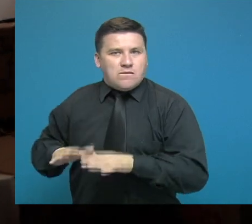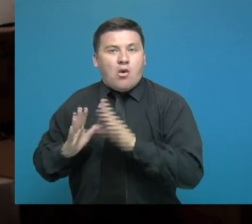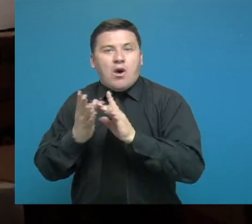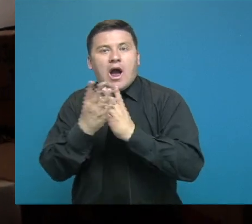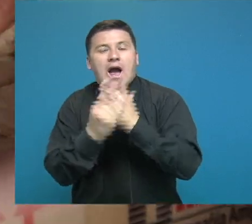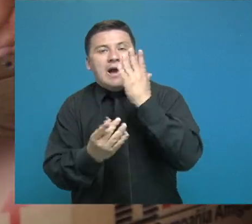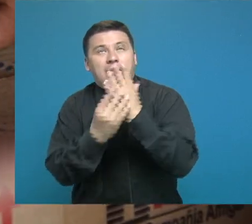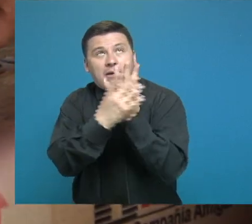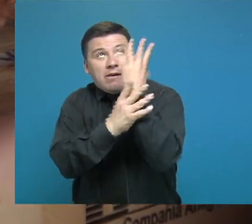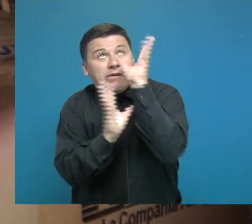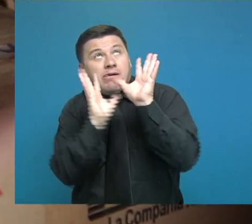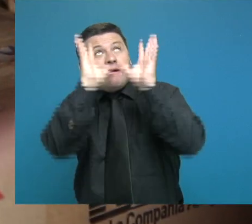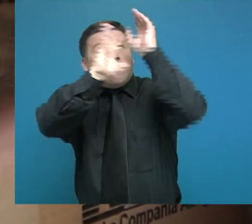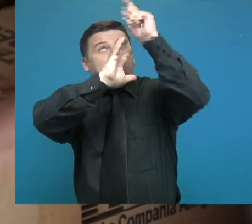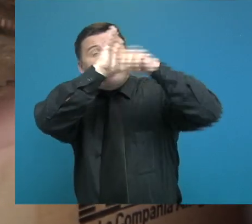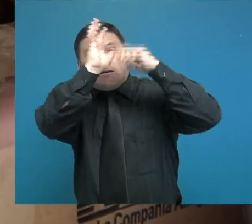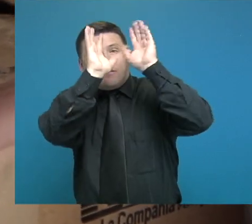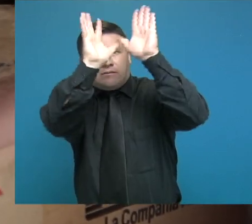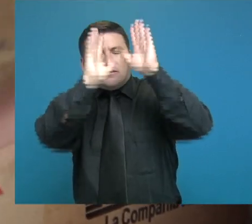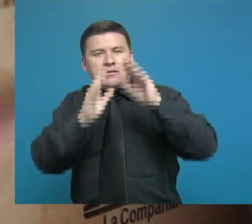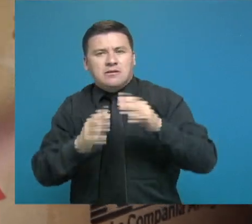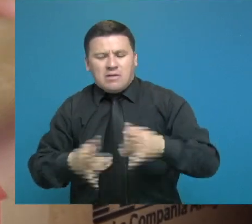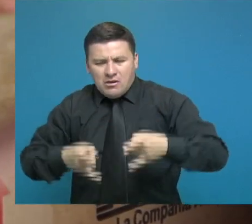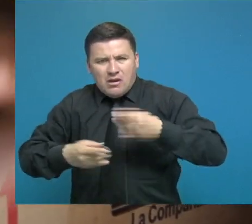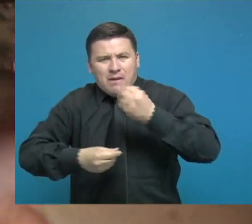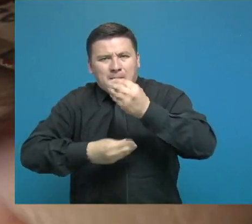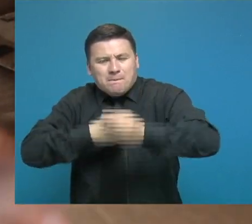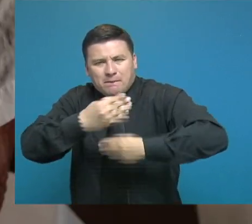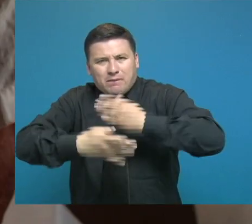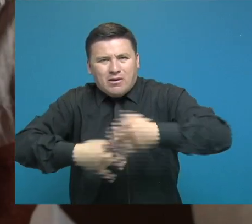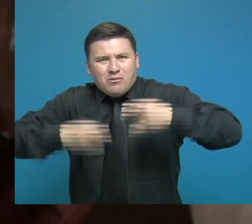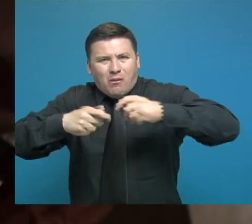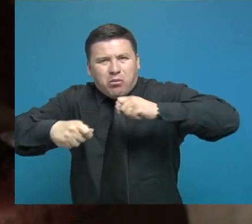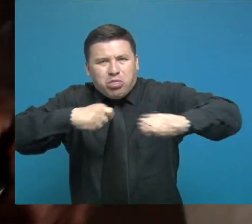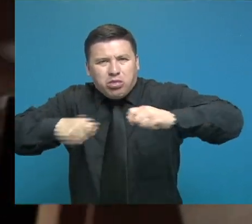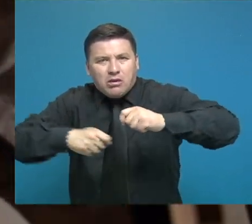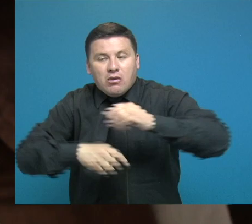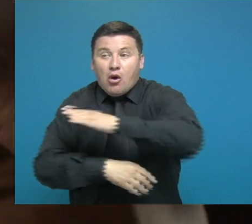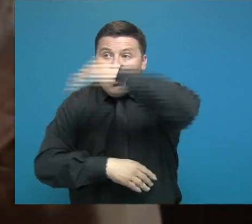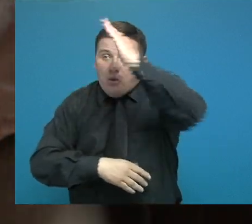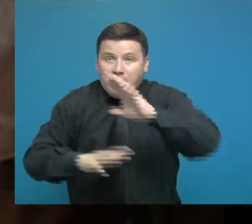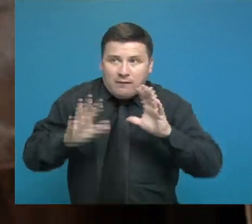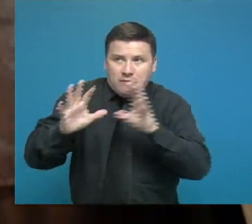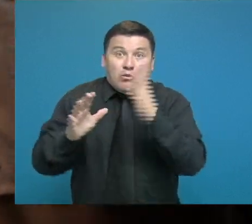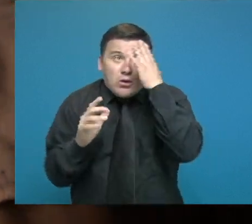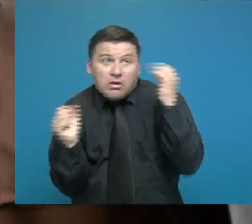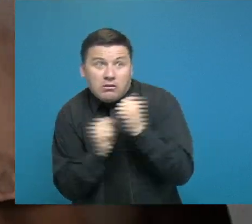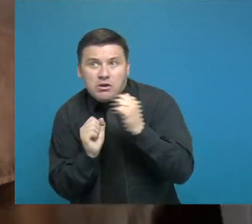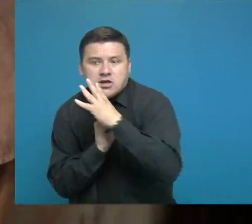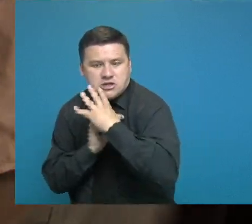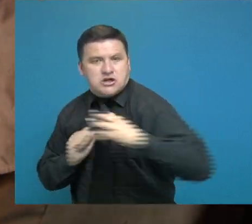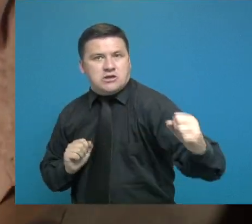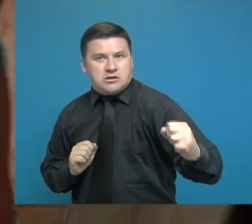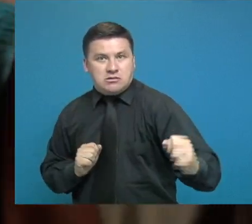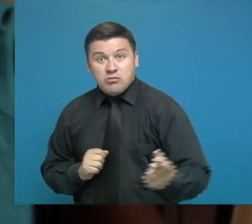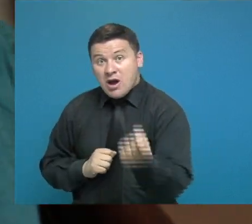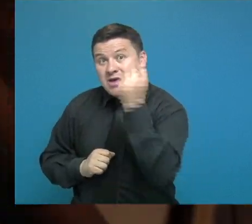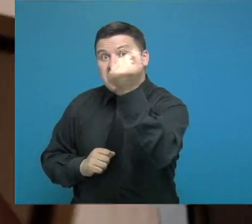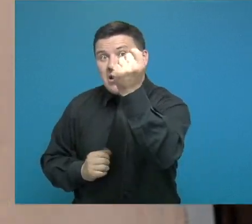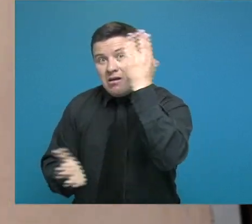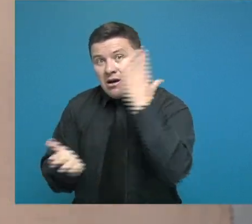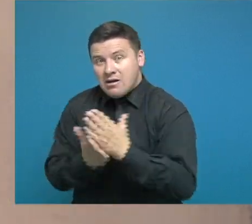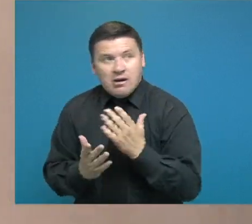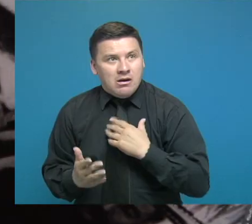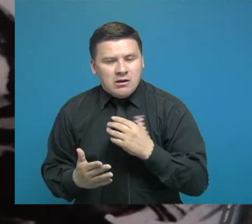encrustados en la palma. Se envolvían en bolsas plásticas y se escondían en el monte, por temor a que nos las quitara porque